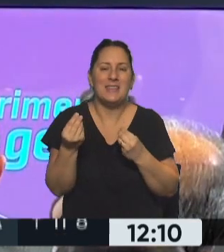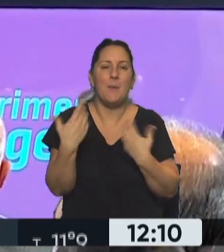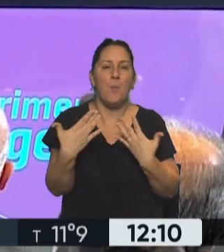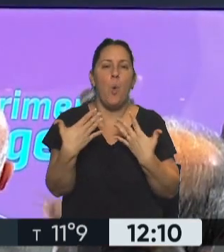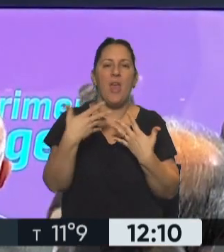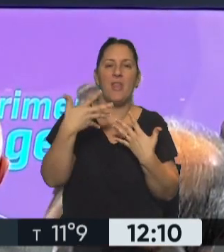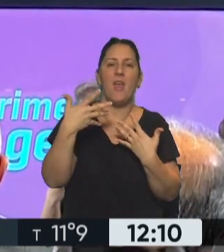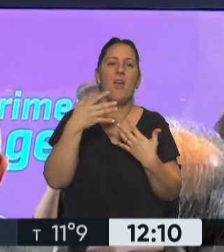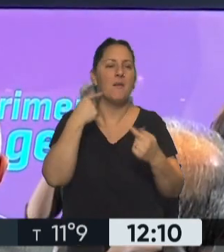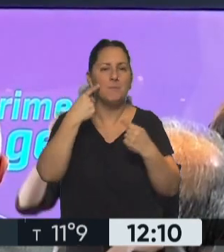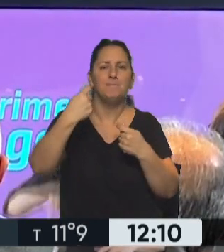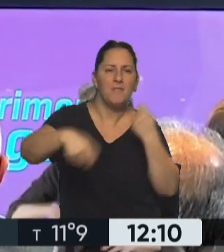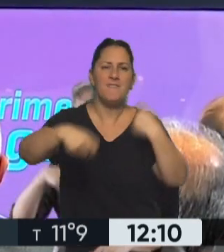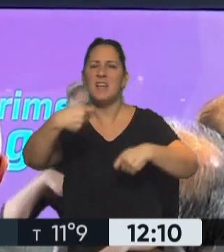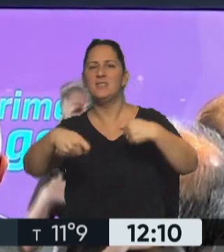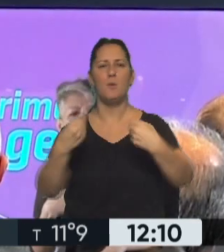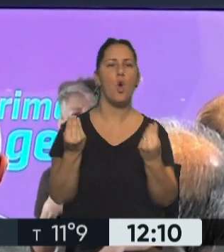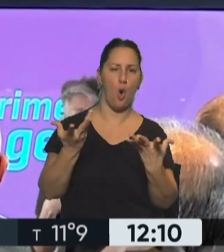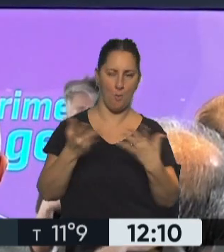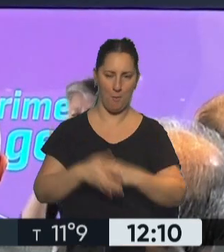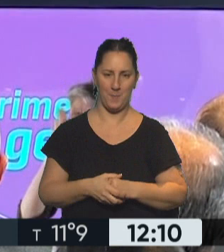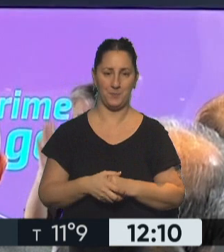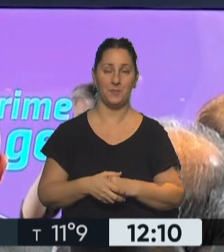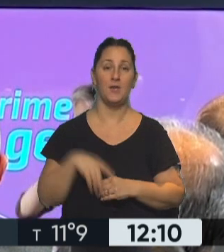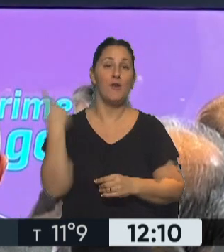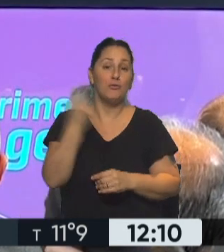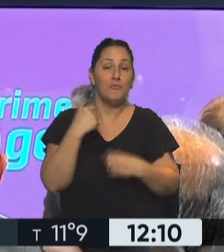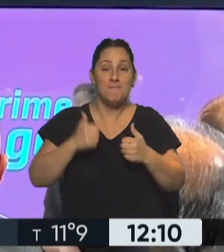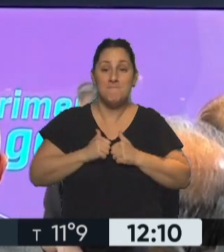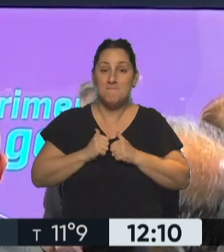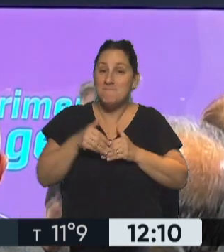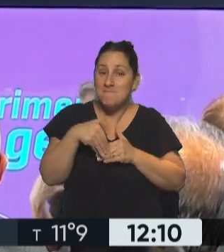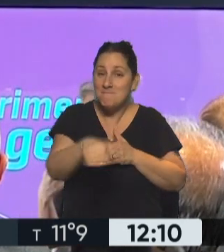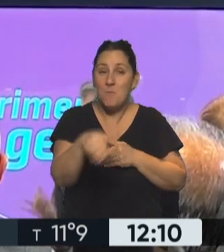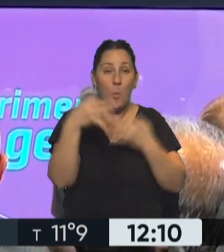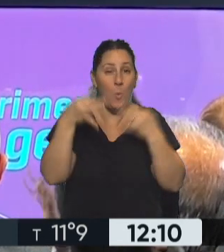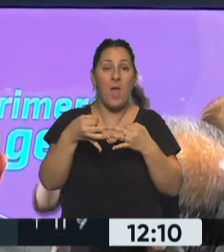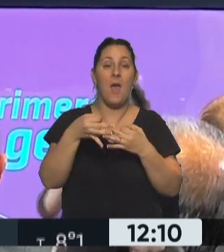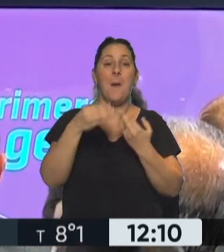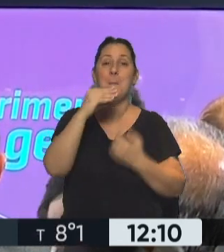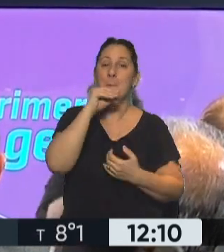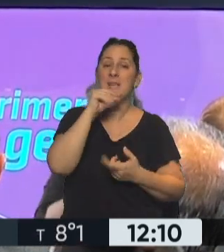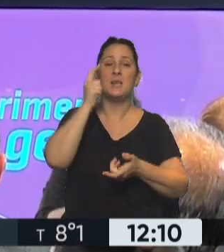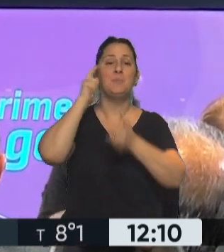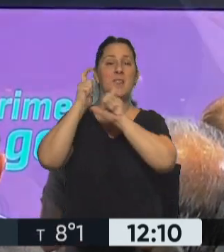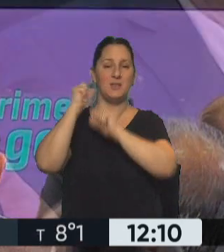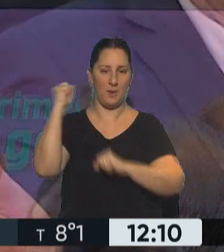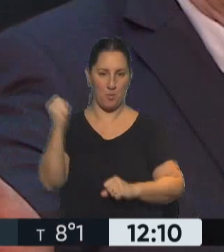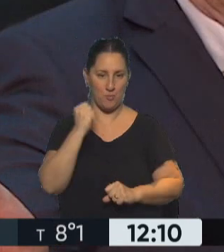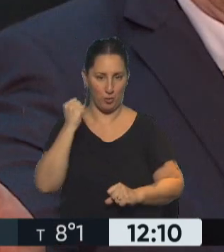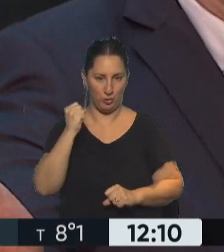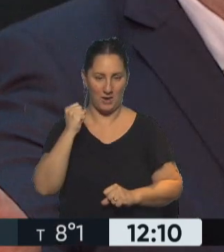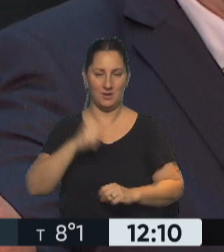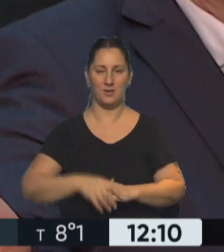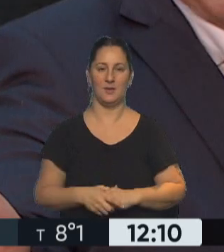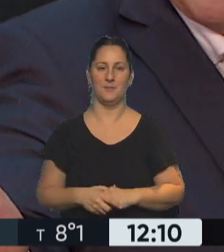importante es que está dispuesto a ceder. Bueno, la verdad que las expectativas son muy buenas. Sergio es un hombre con una experiencia importante,